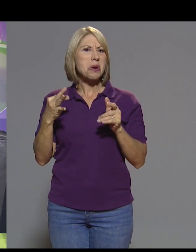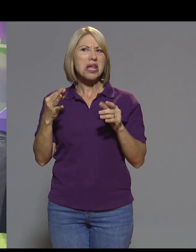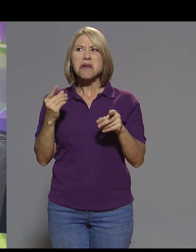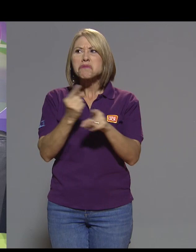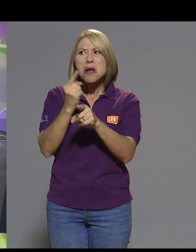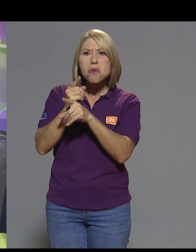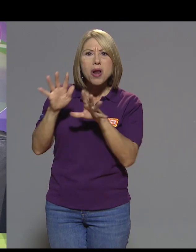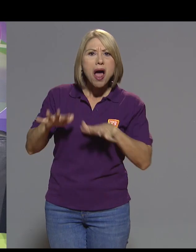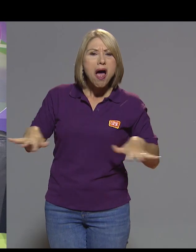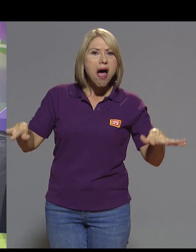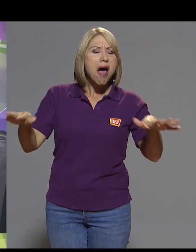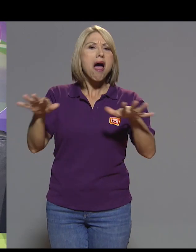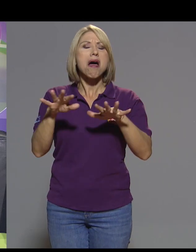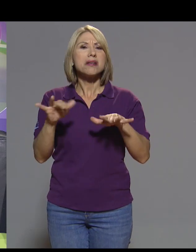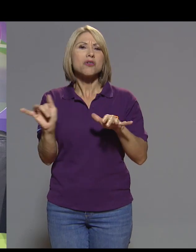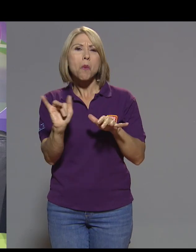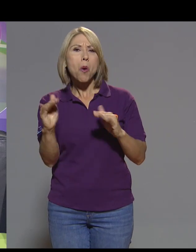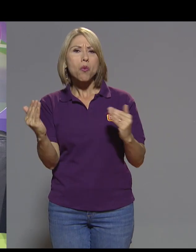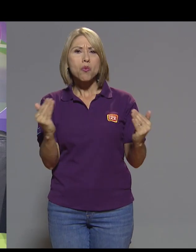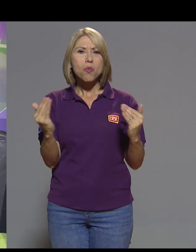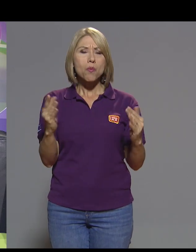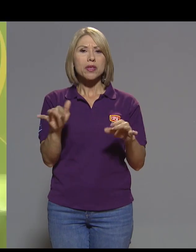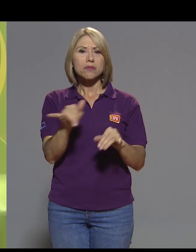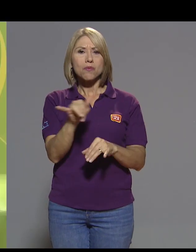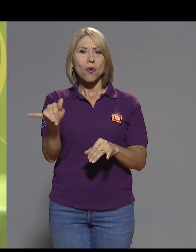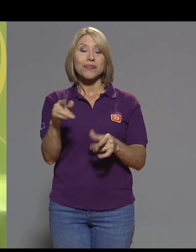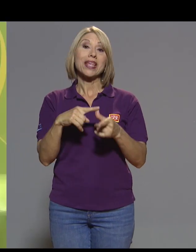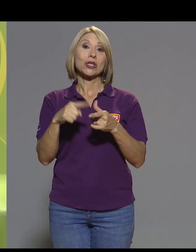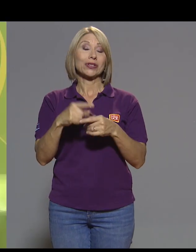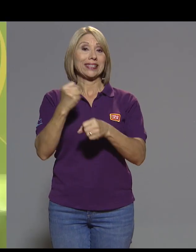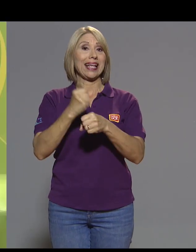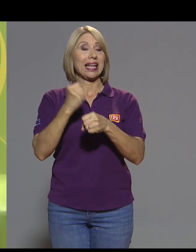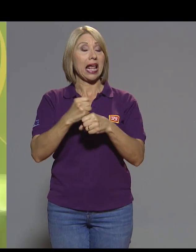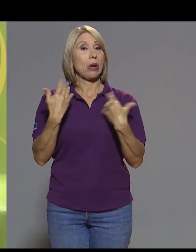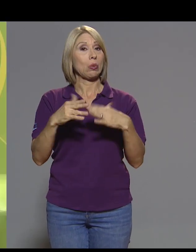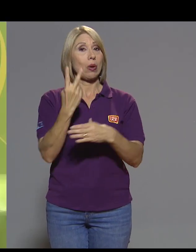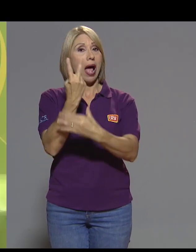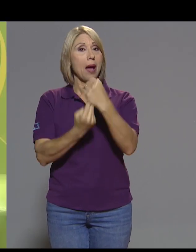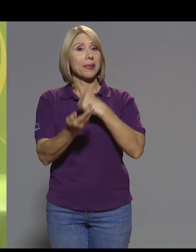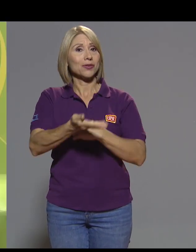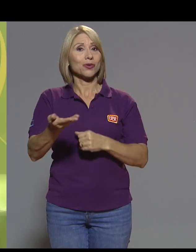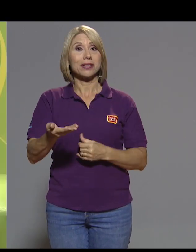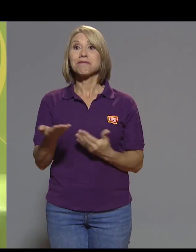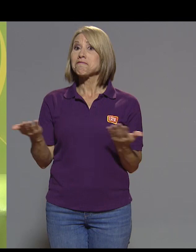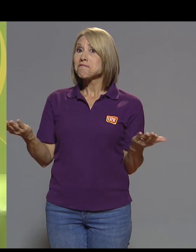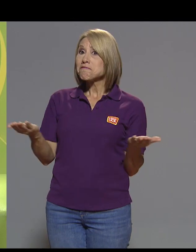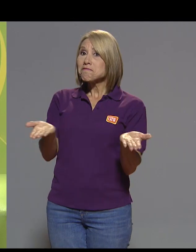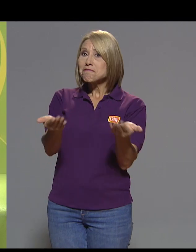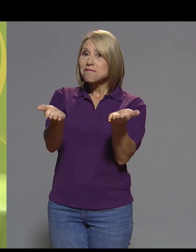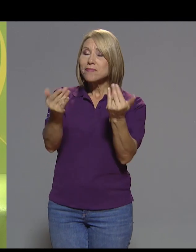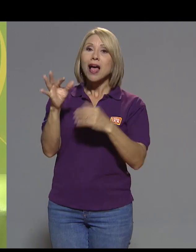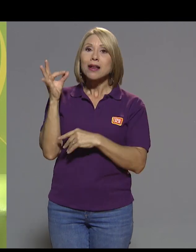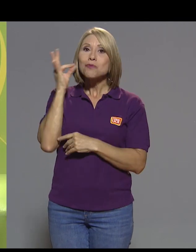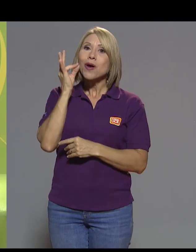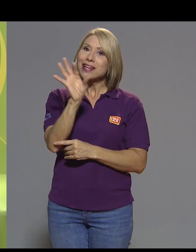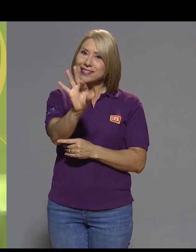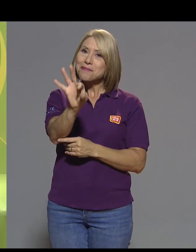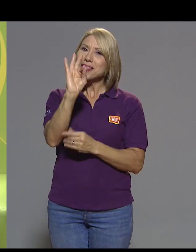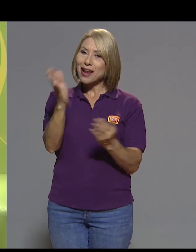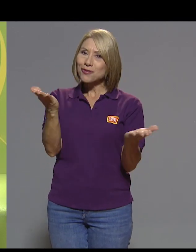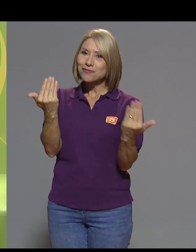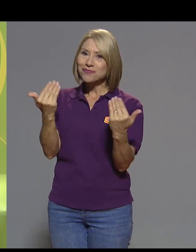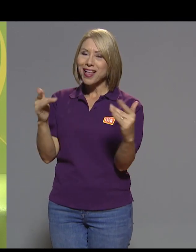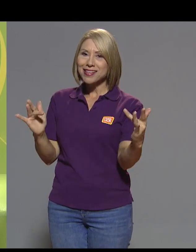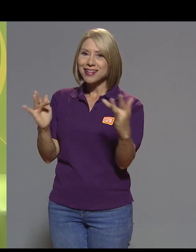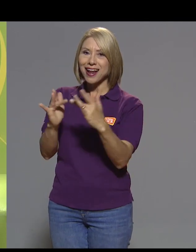la tarea de inglés para para las dos cosas verdad pero esa invitación a las mujeres acercarse y luego el que como se